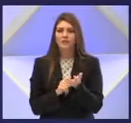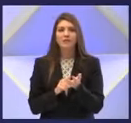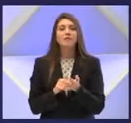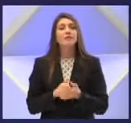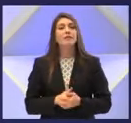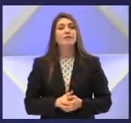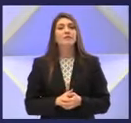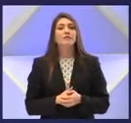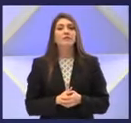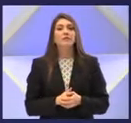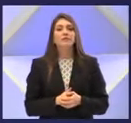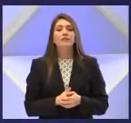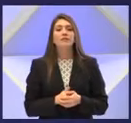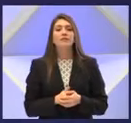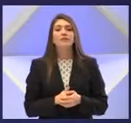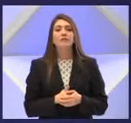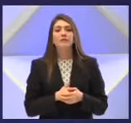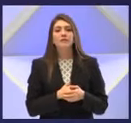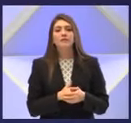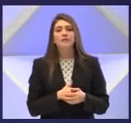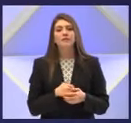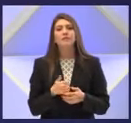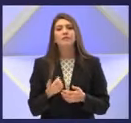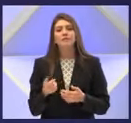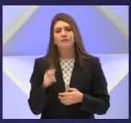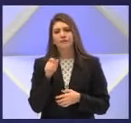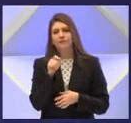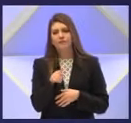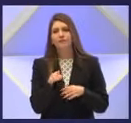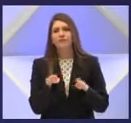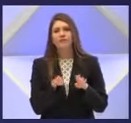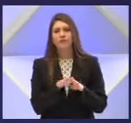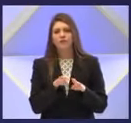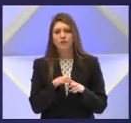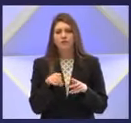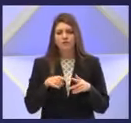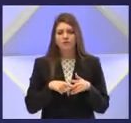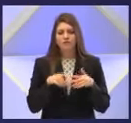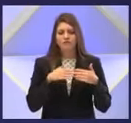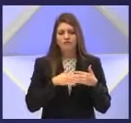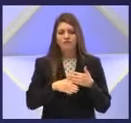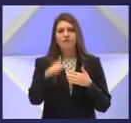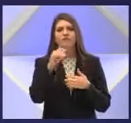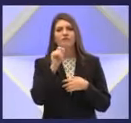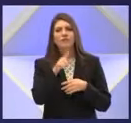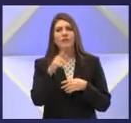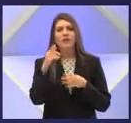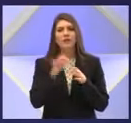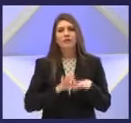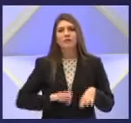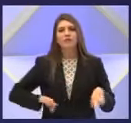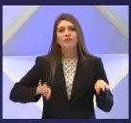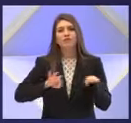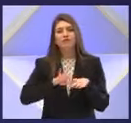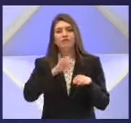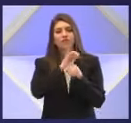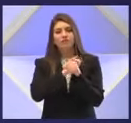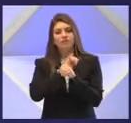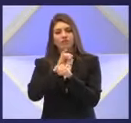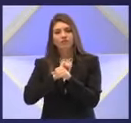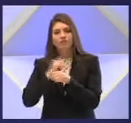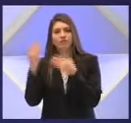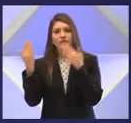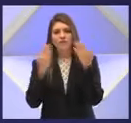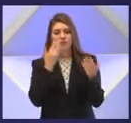pues partiendo de la convicción de la importancia del estudio la investigación y el desarrollo